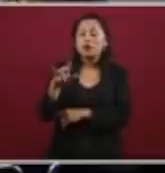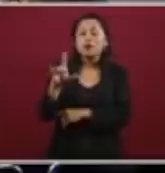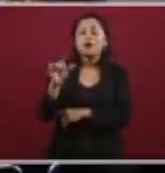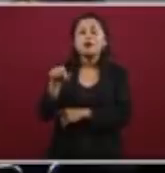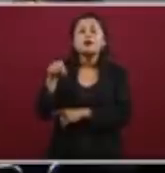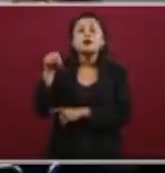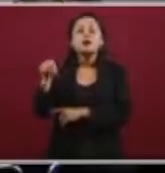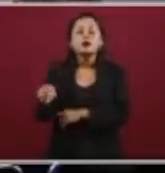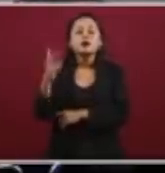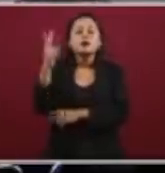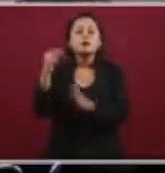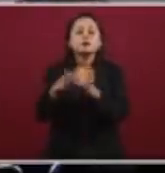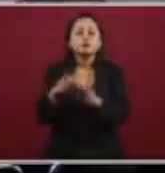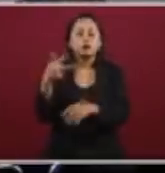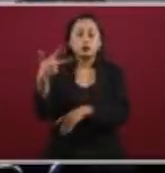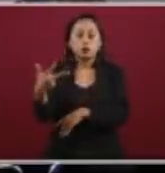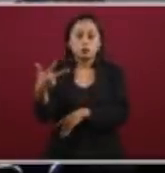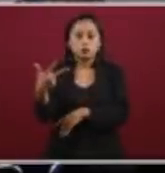2008